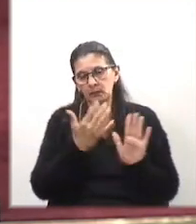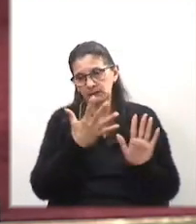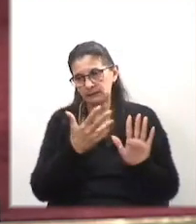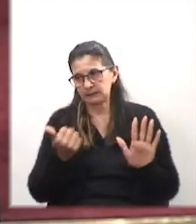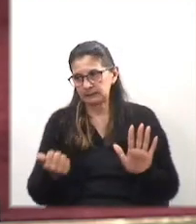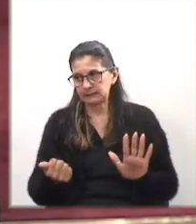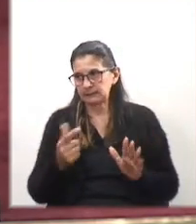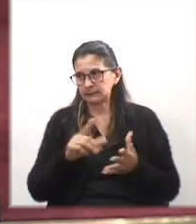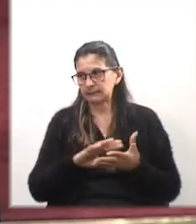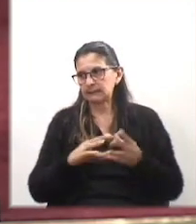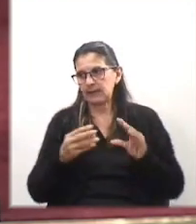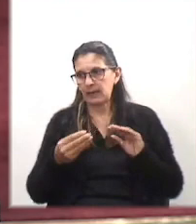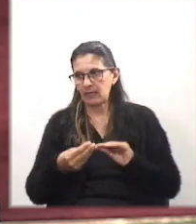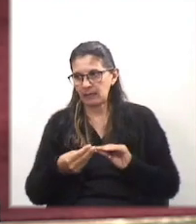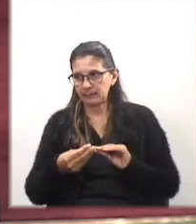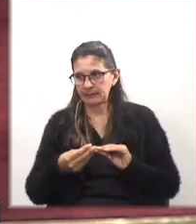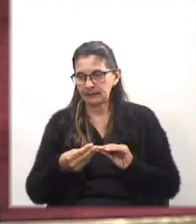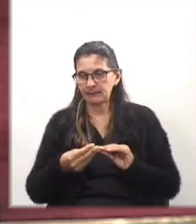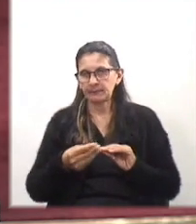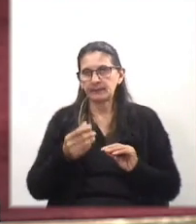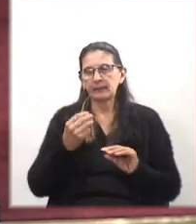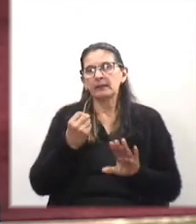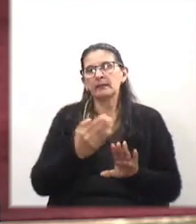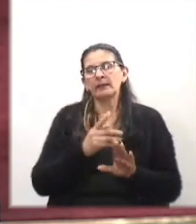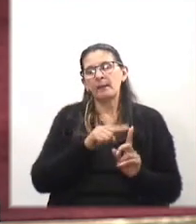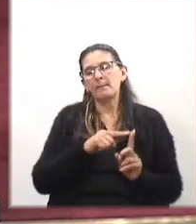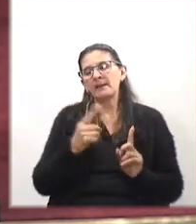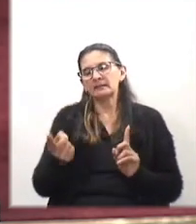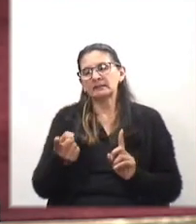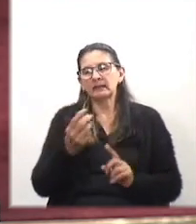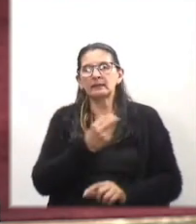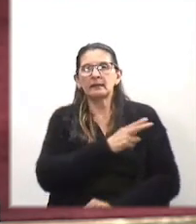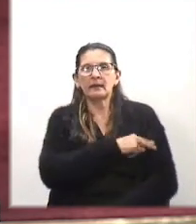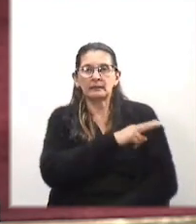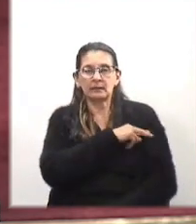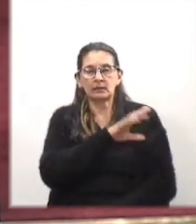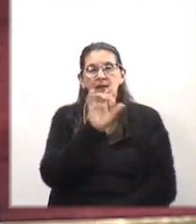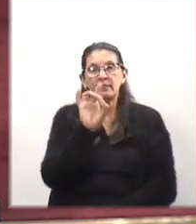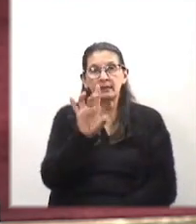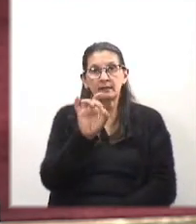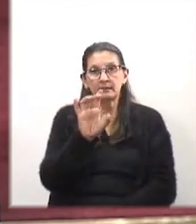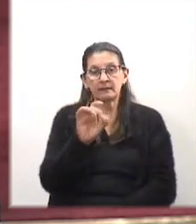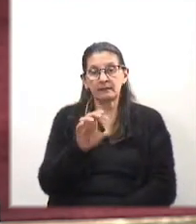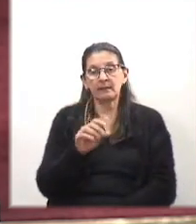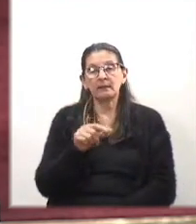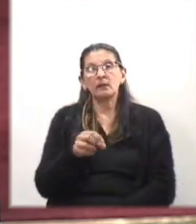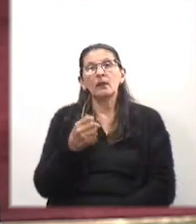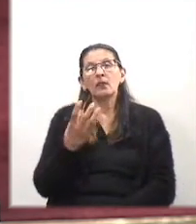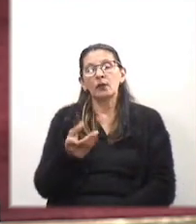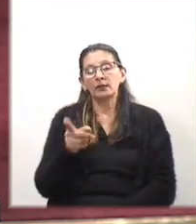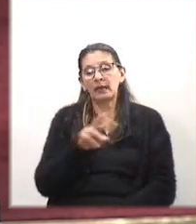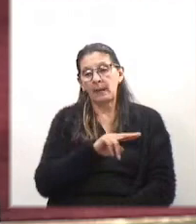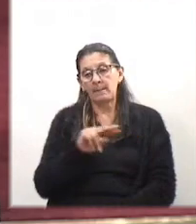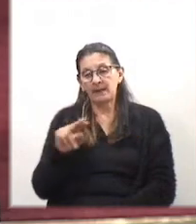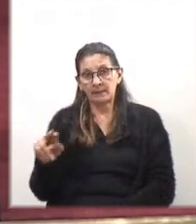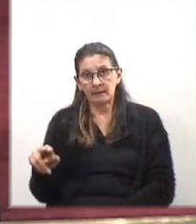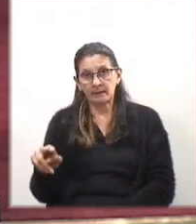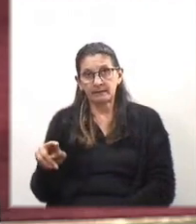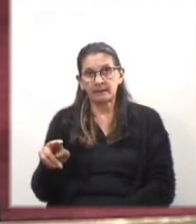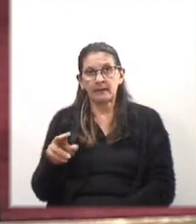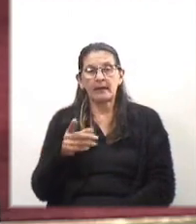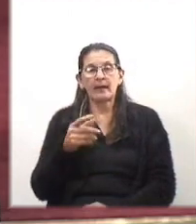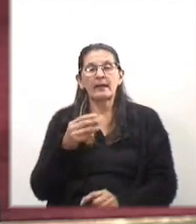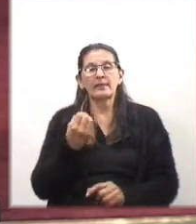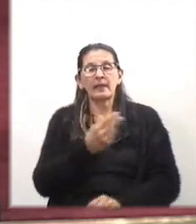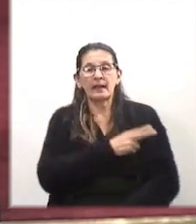adapta el desistimiento del pasaje de categoría para los casos de 15 categorías, donde la permanencia en